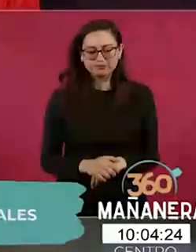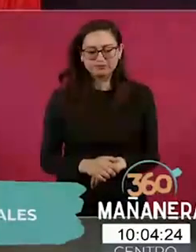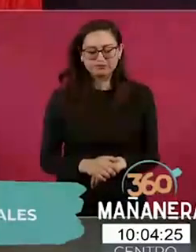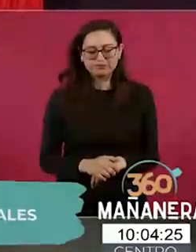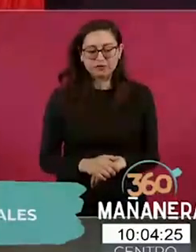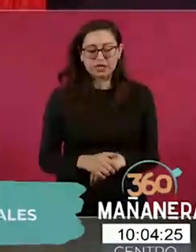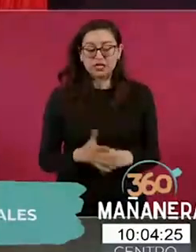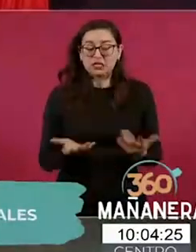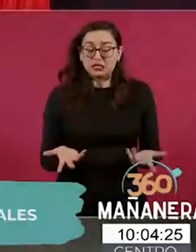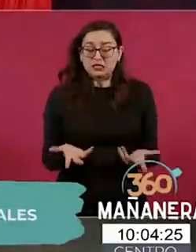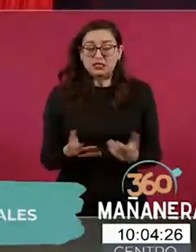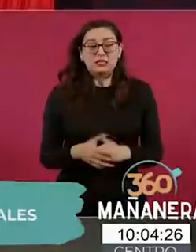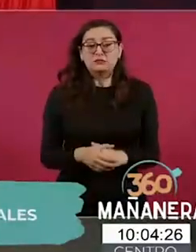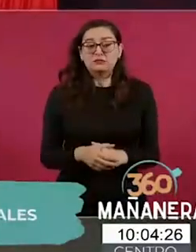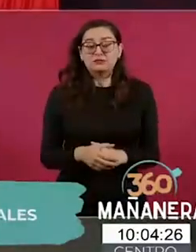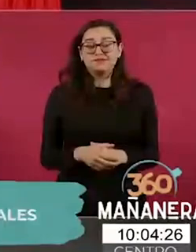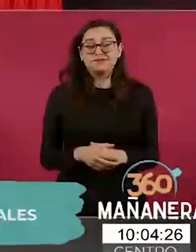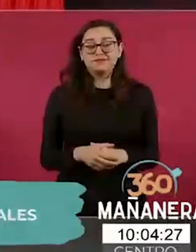impunidad